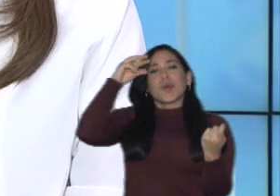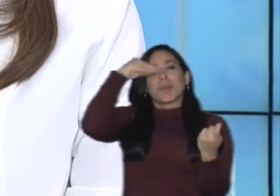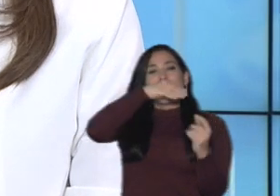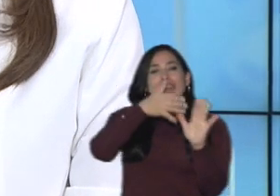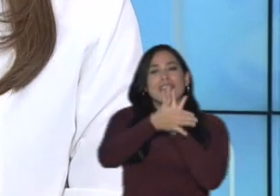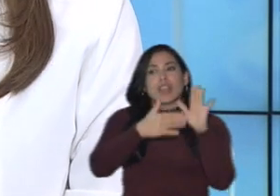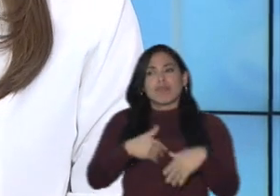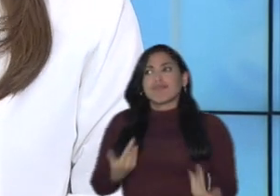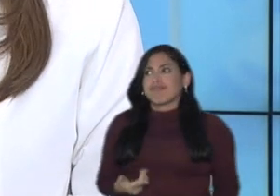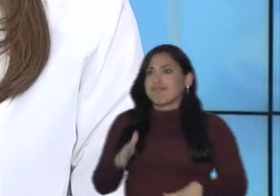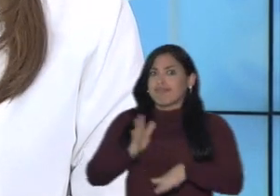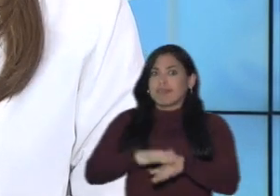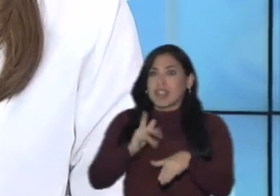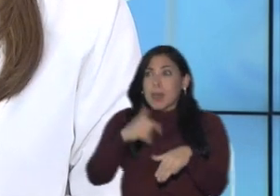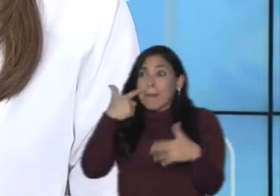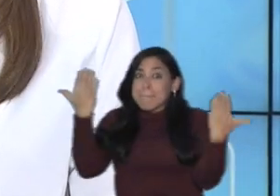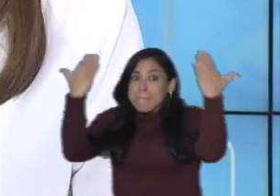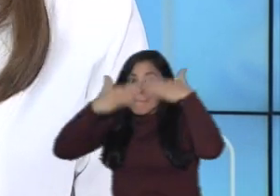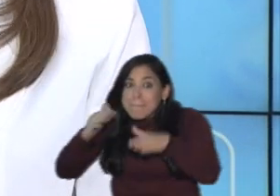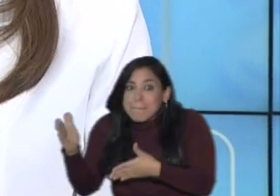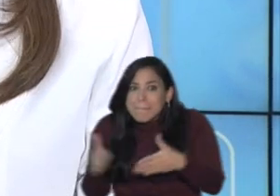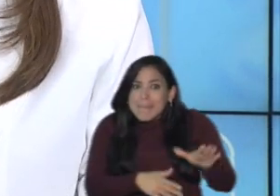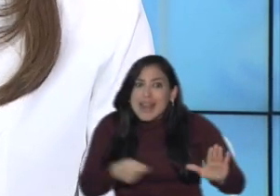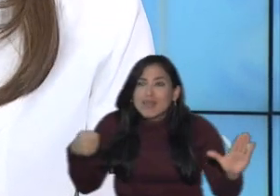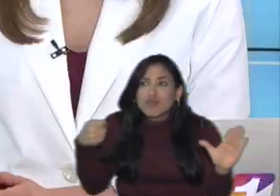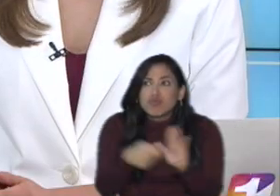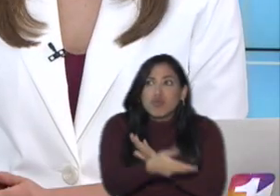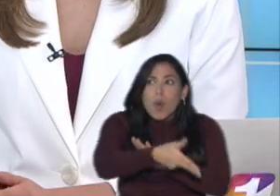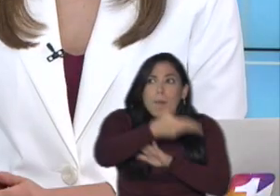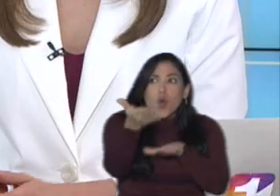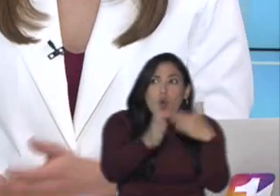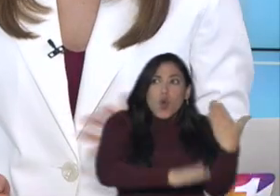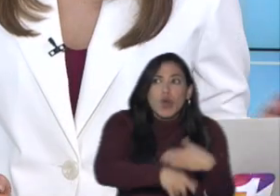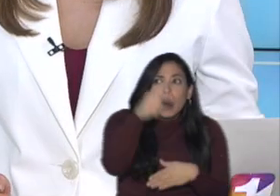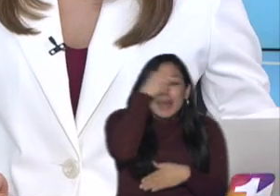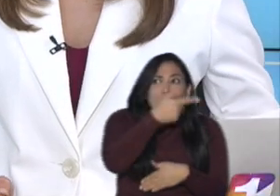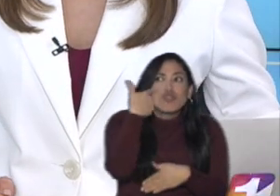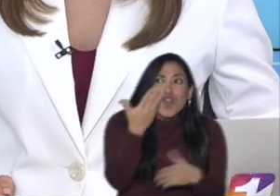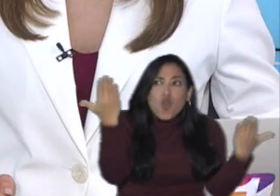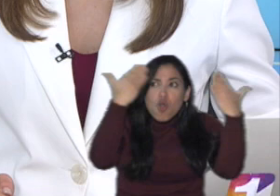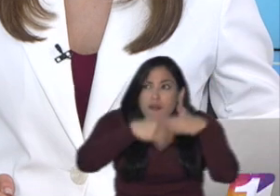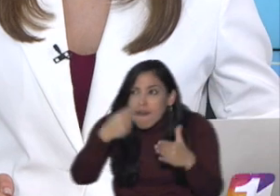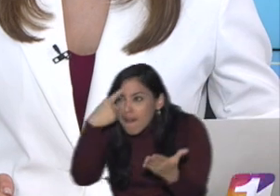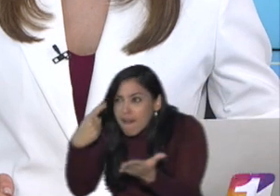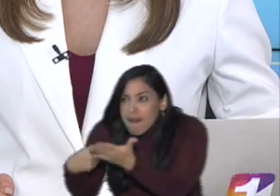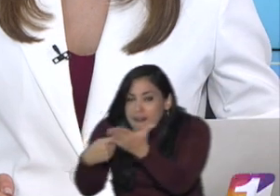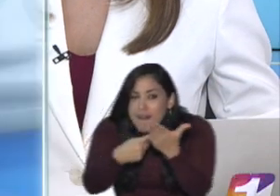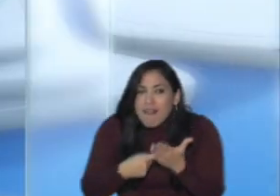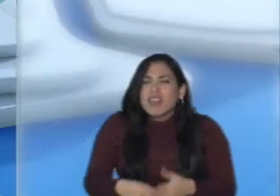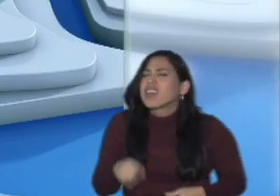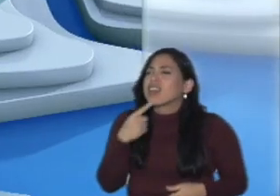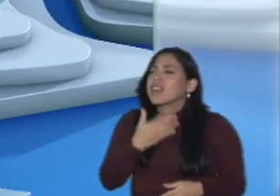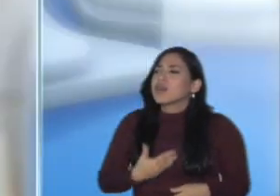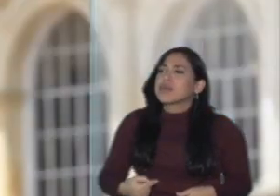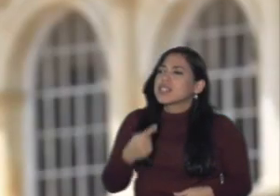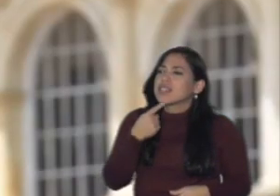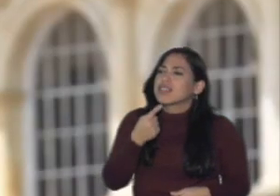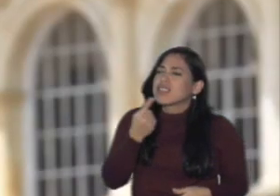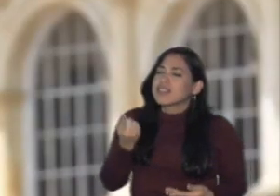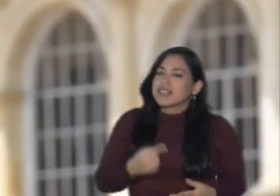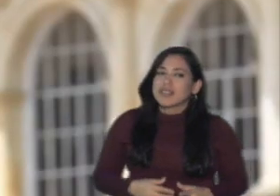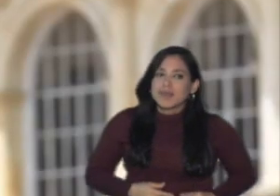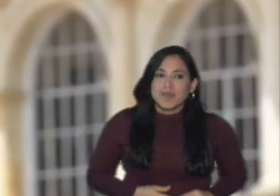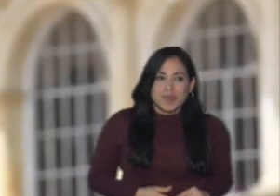Petro, donde aseguran que hay un plan criminal para asesinarlo. Lina Sandoval, buenas tardes. ¿Qué dijo el mandatario?